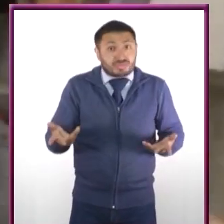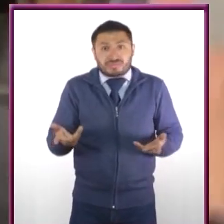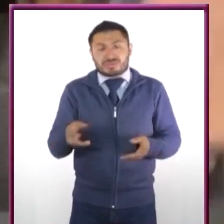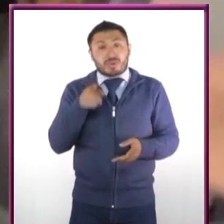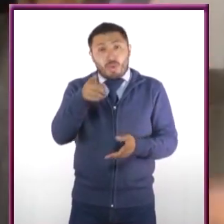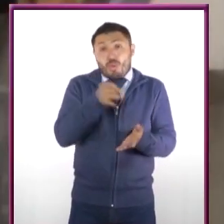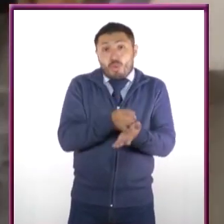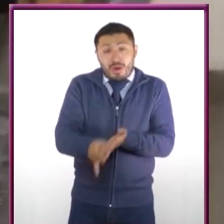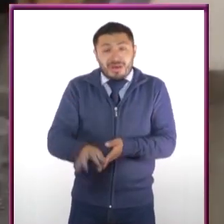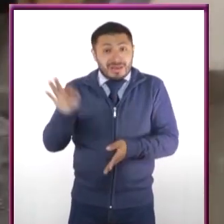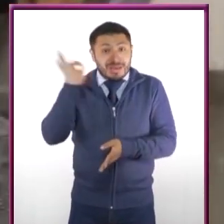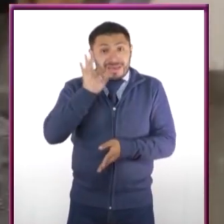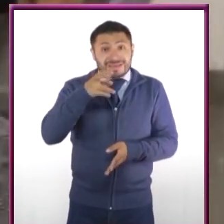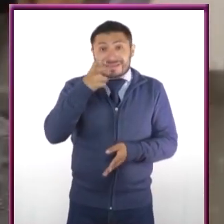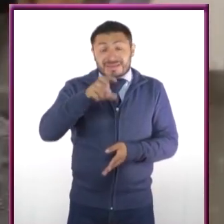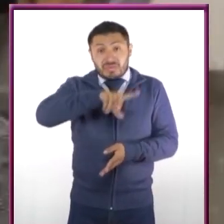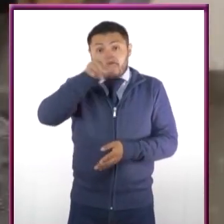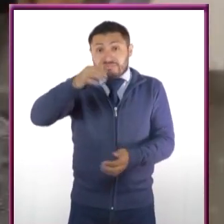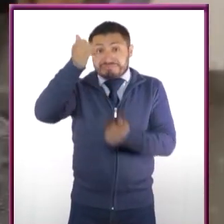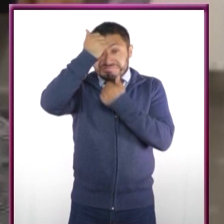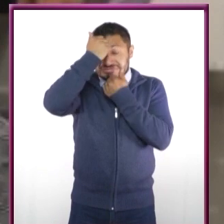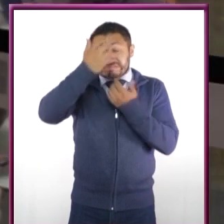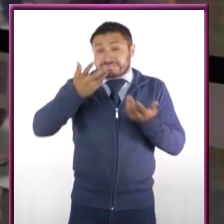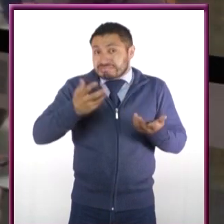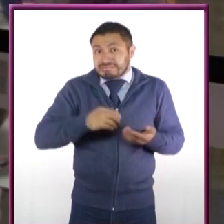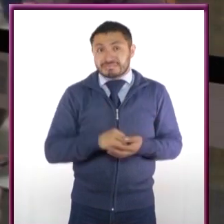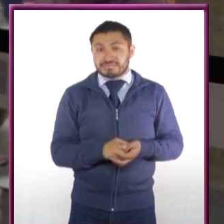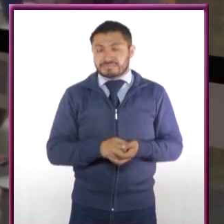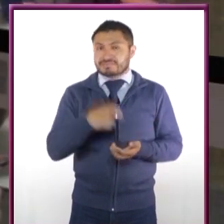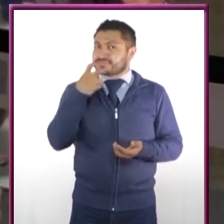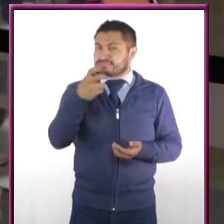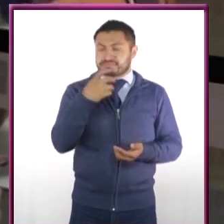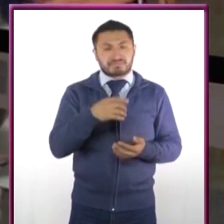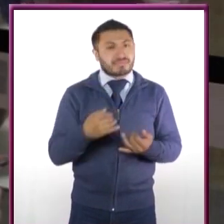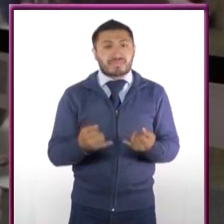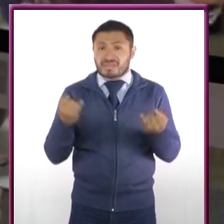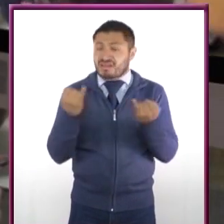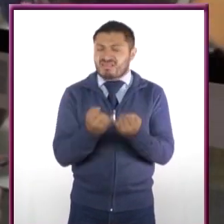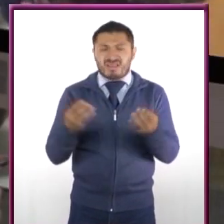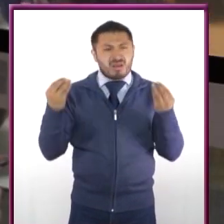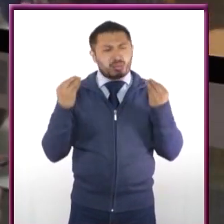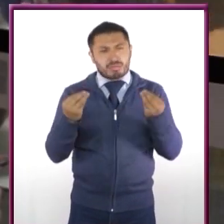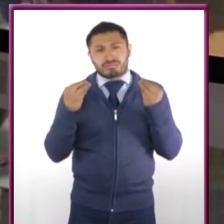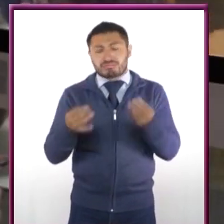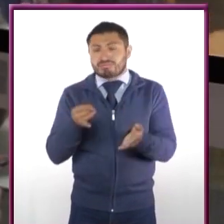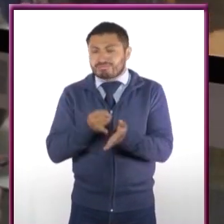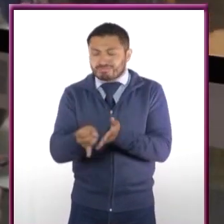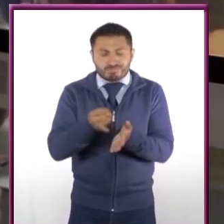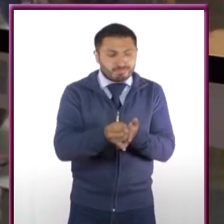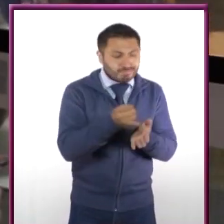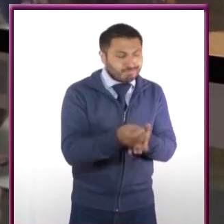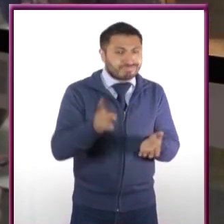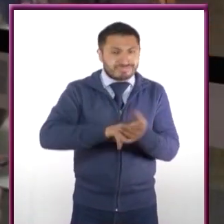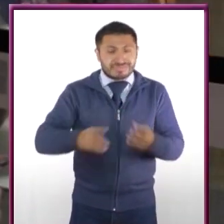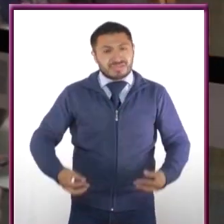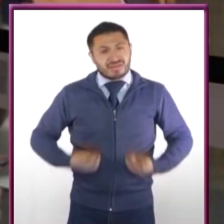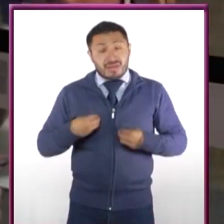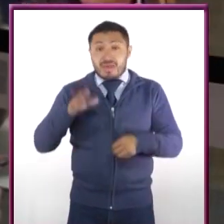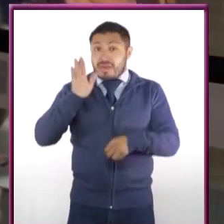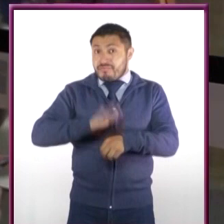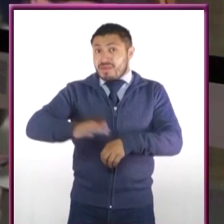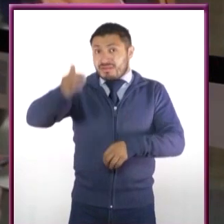Y vas y tomas una decisión que tal vez no era la correcta, ¿no? Y así como eso, la mayoría de las decisiones en la vida, con